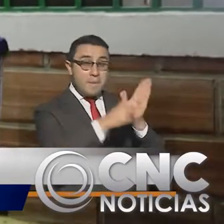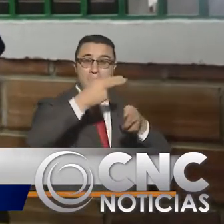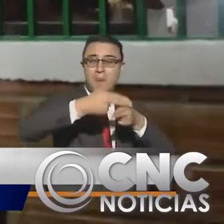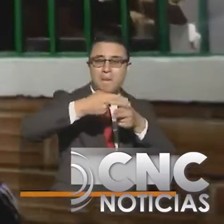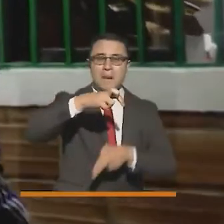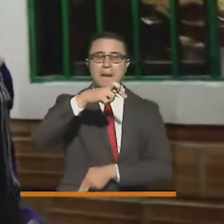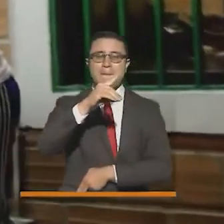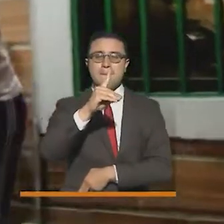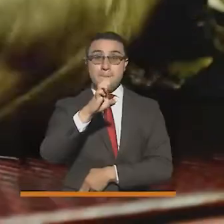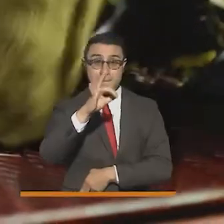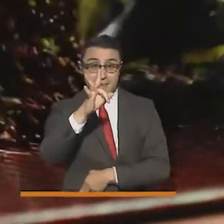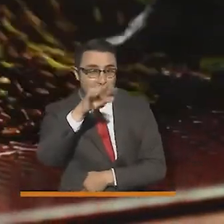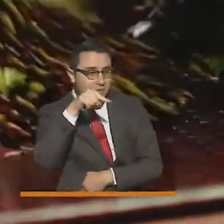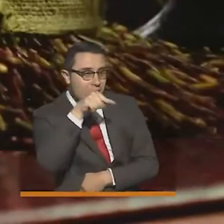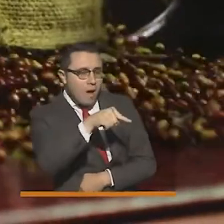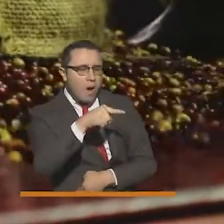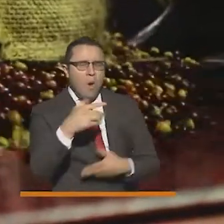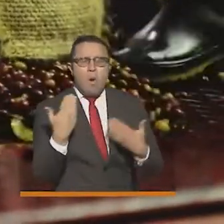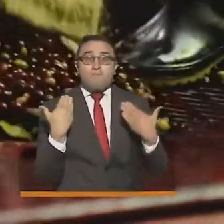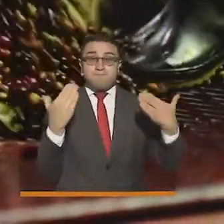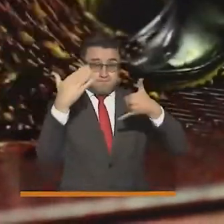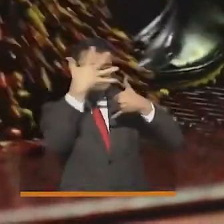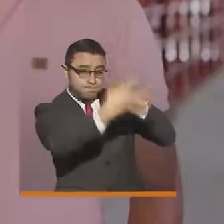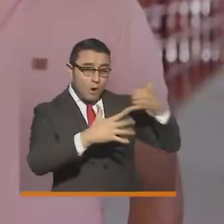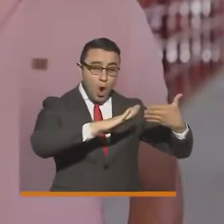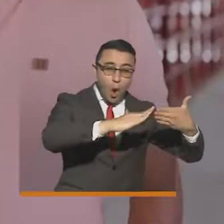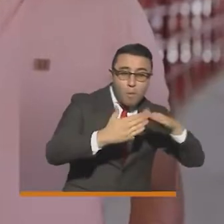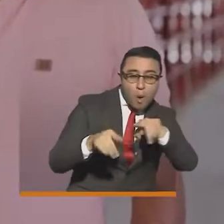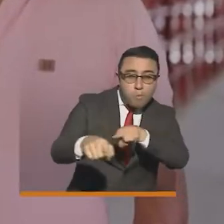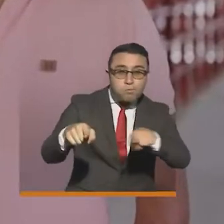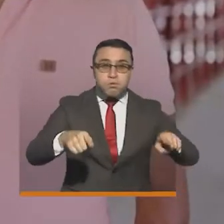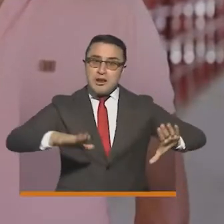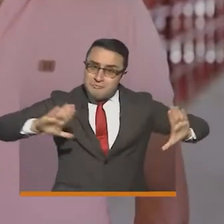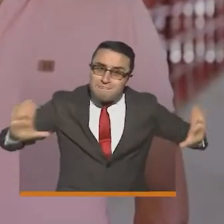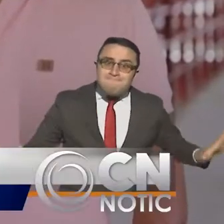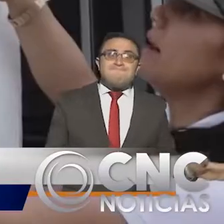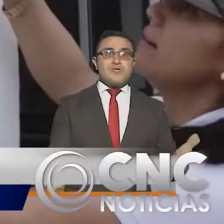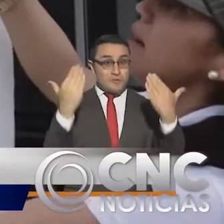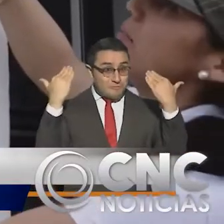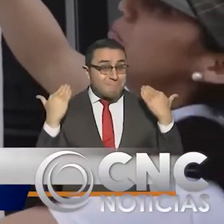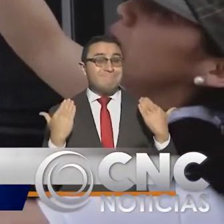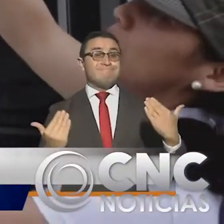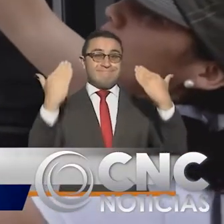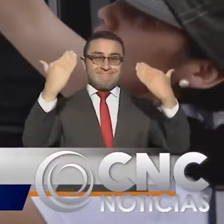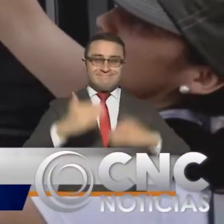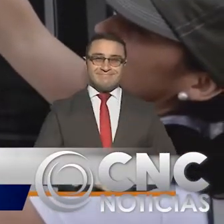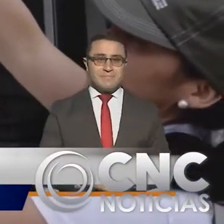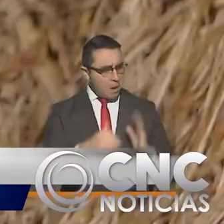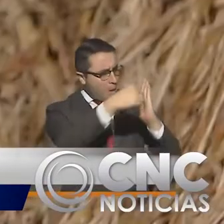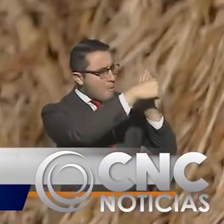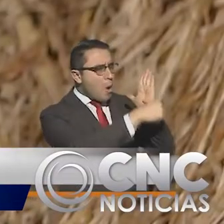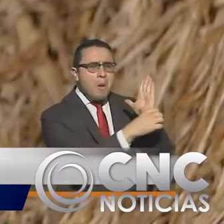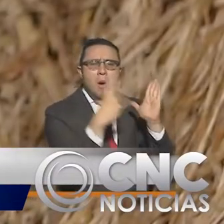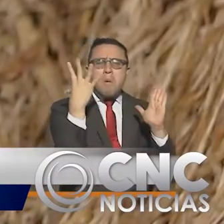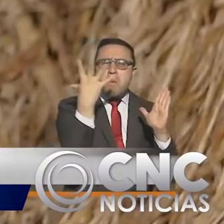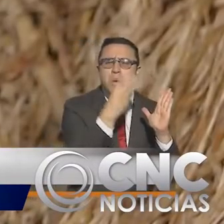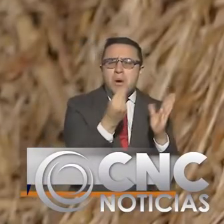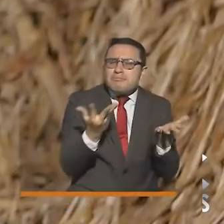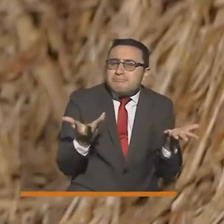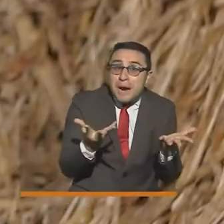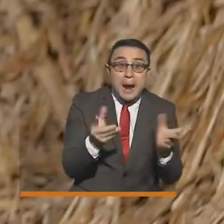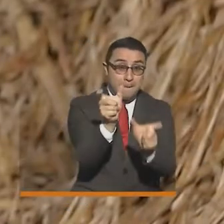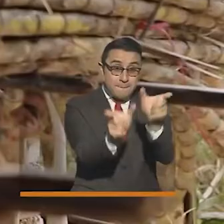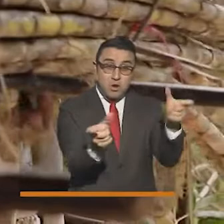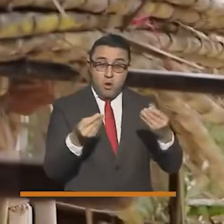instituto nacional de vías invías la agencia de renovación del territorio el ministerio de educación la consejería presidencial